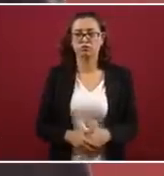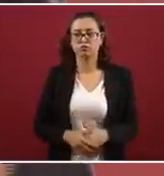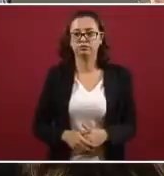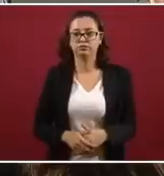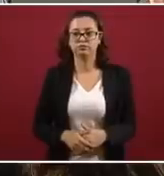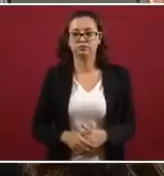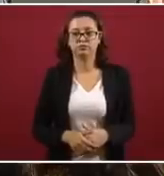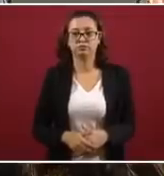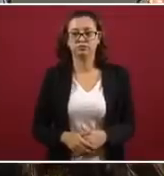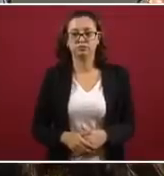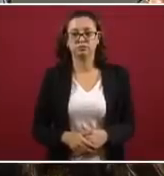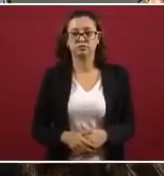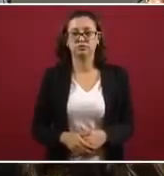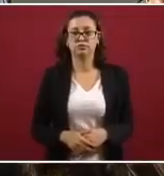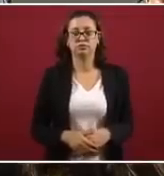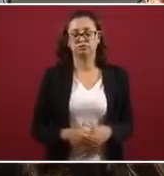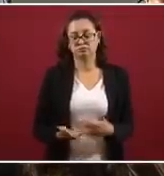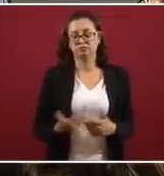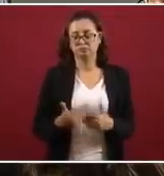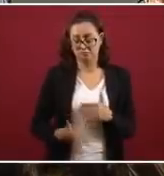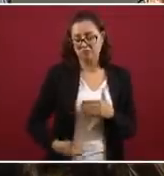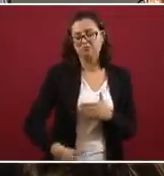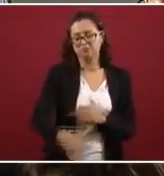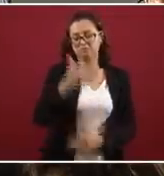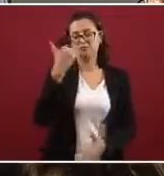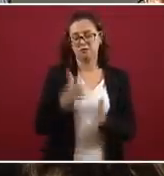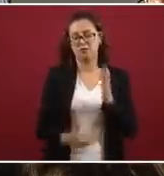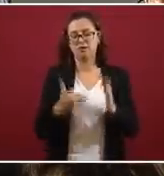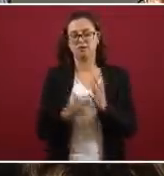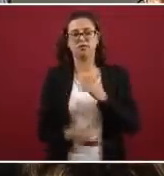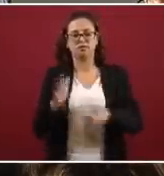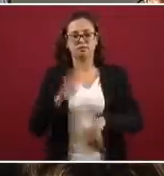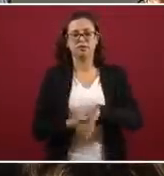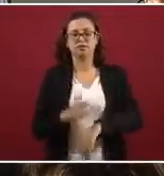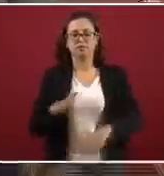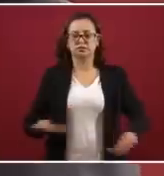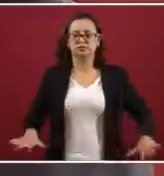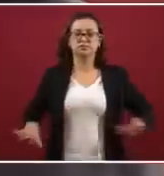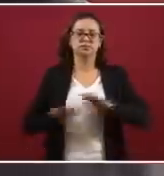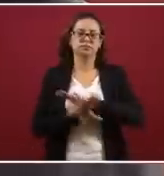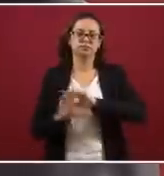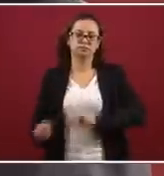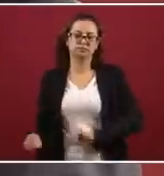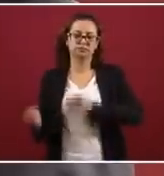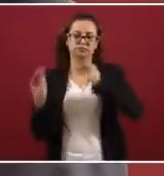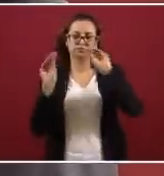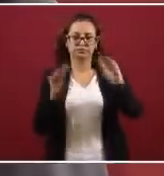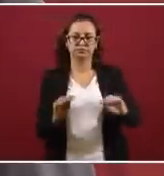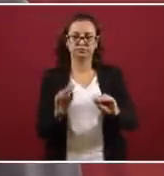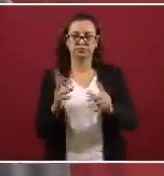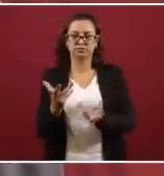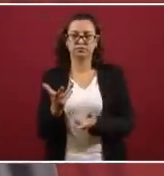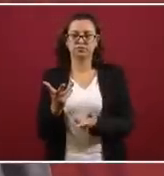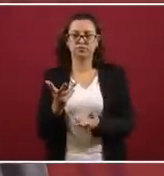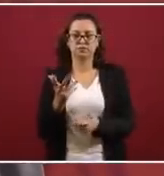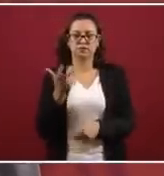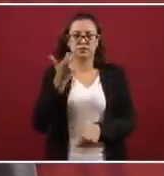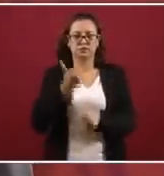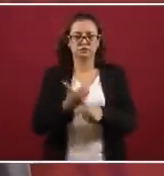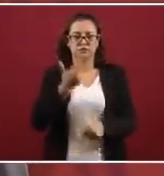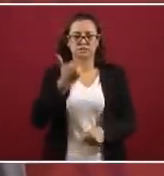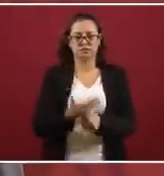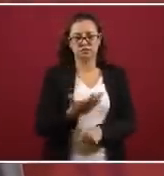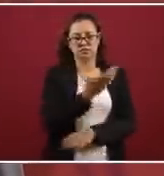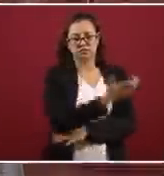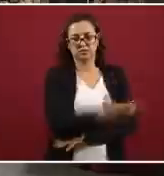Está pendiente el que se lleve a cabo la mudanza, el traslado de la Secretaría